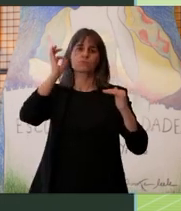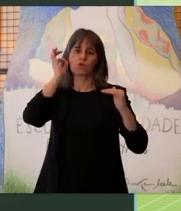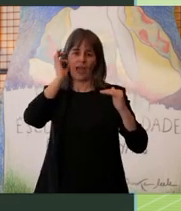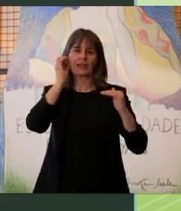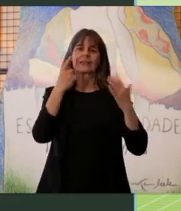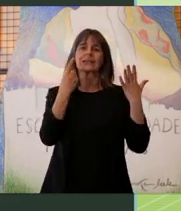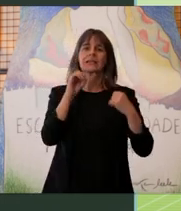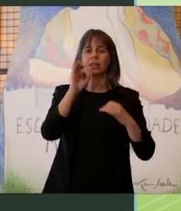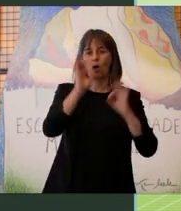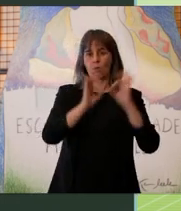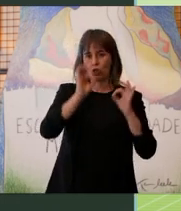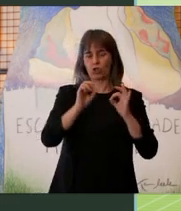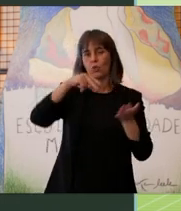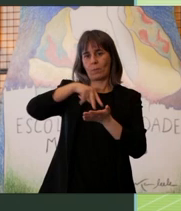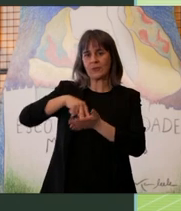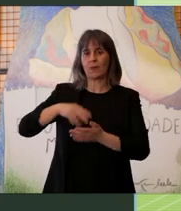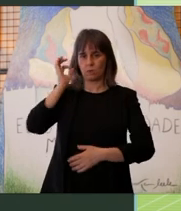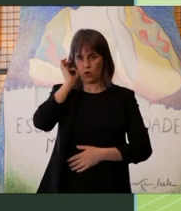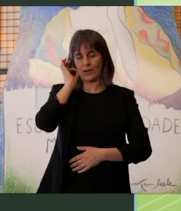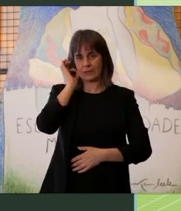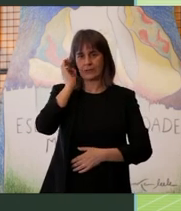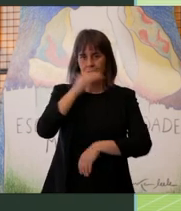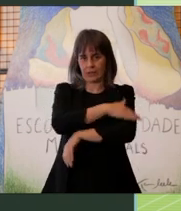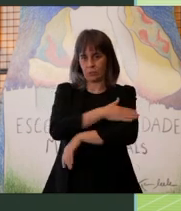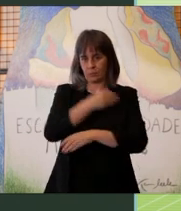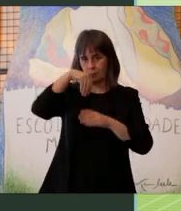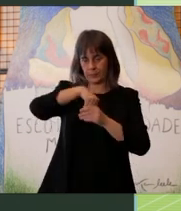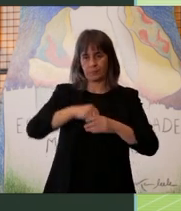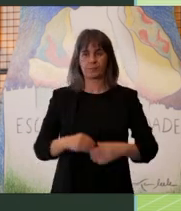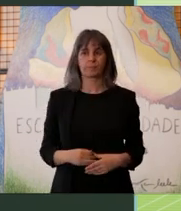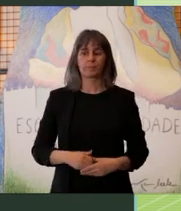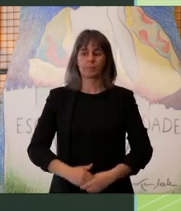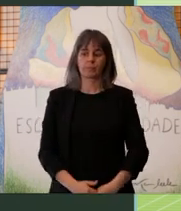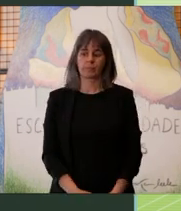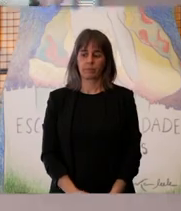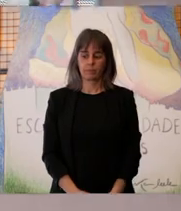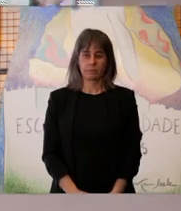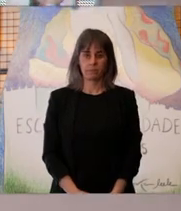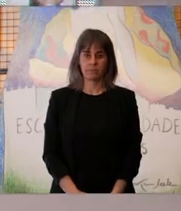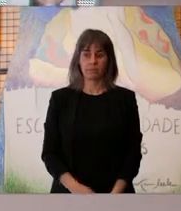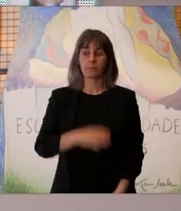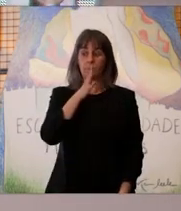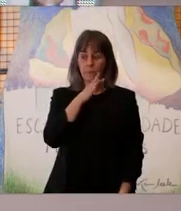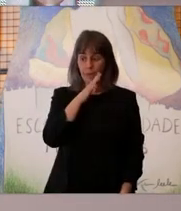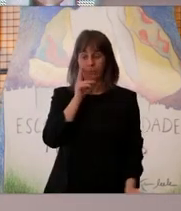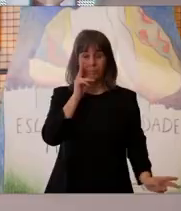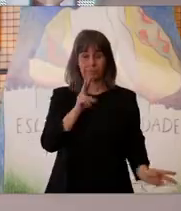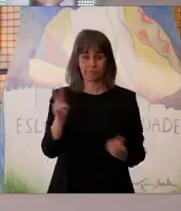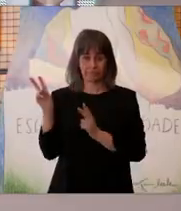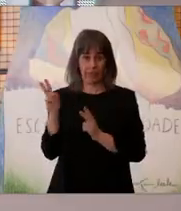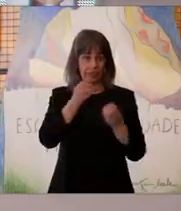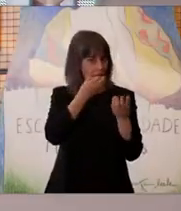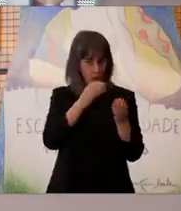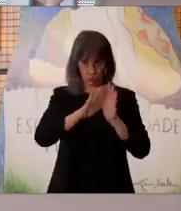más del 60% la presencia de mujeres en el gobierno y ahora después de ver los datos